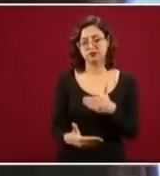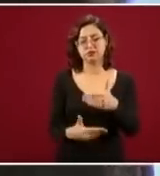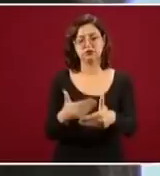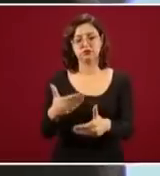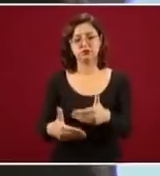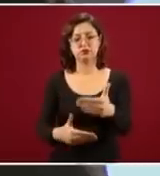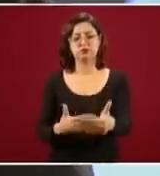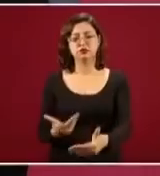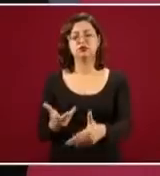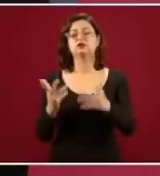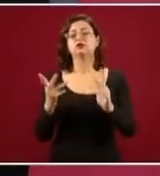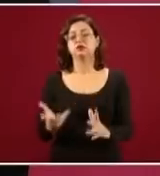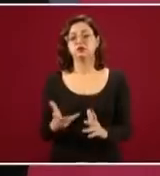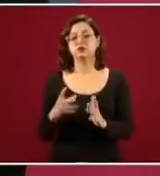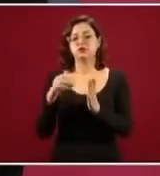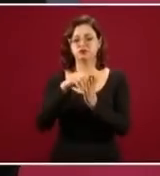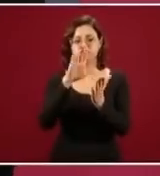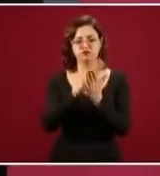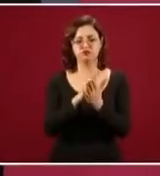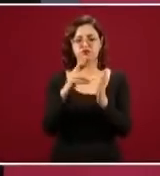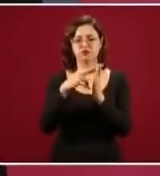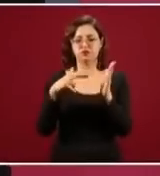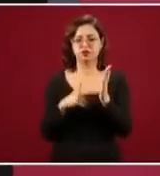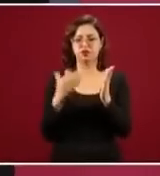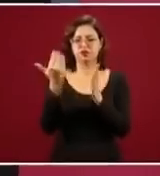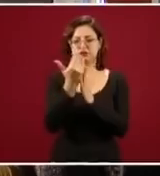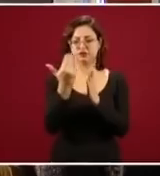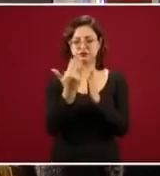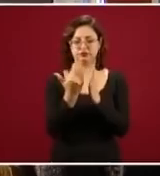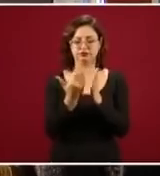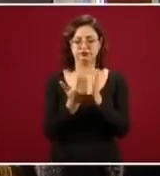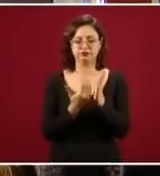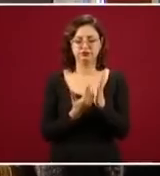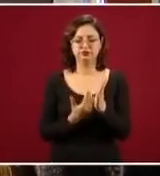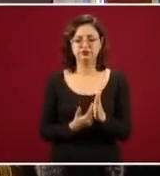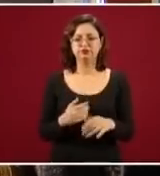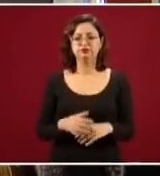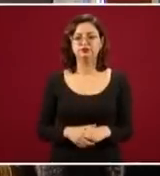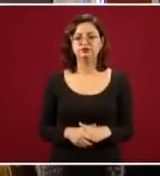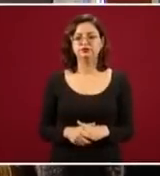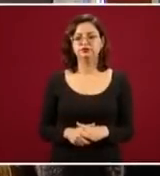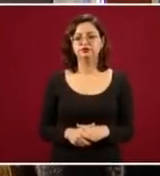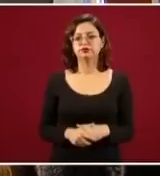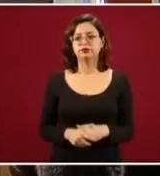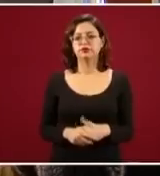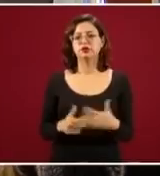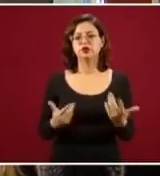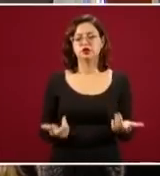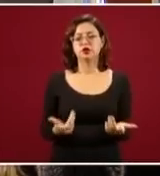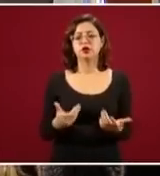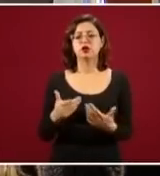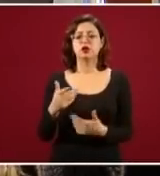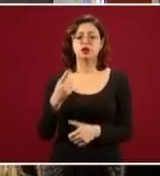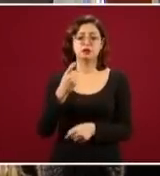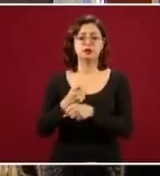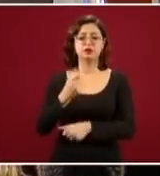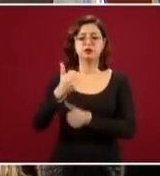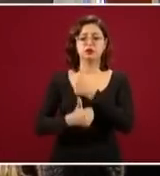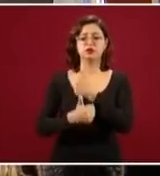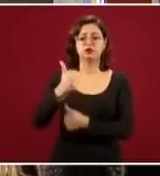conformando las bases finales, que si me hacen favor para la siguiente. Empezaríamos con la primera licitación el